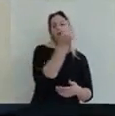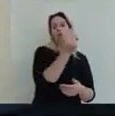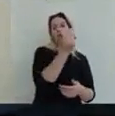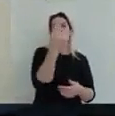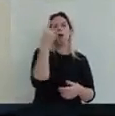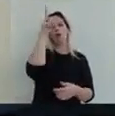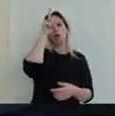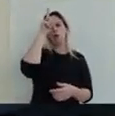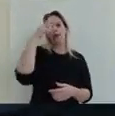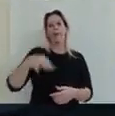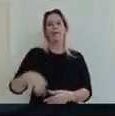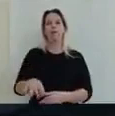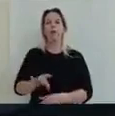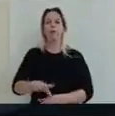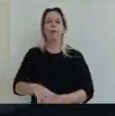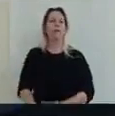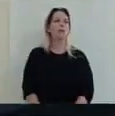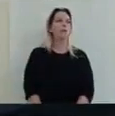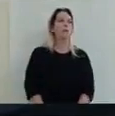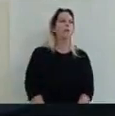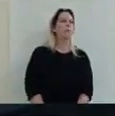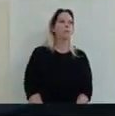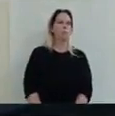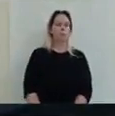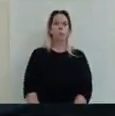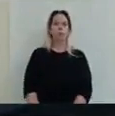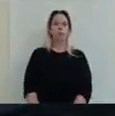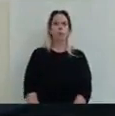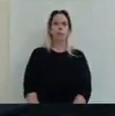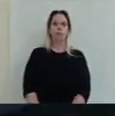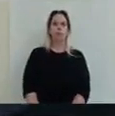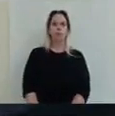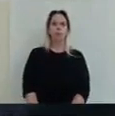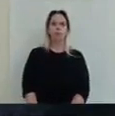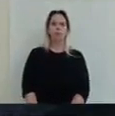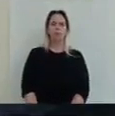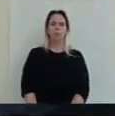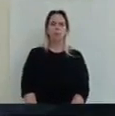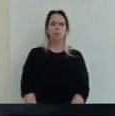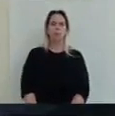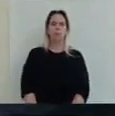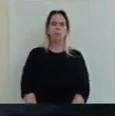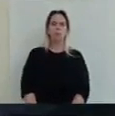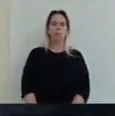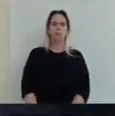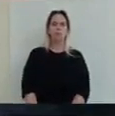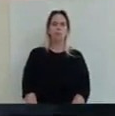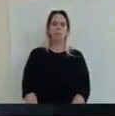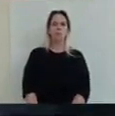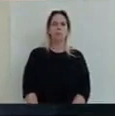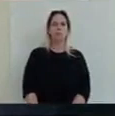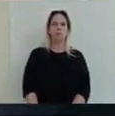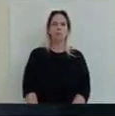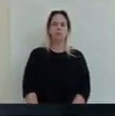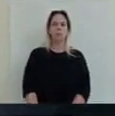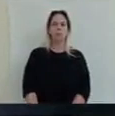que el proyecto anterior, y una vez que estos se realicen, nosotros como